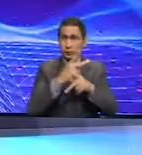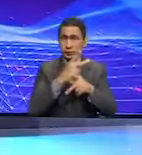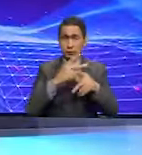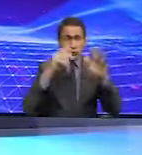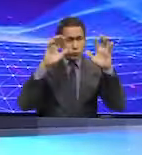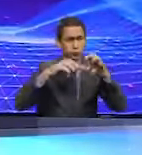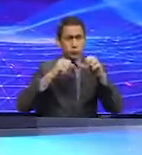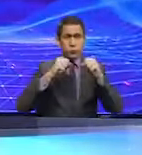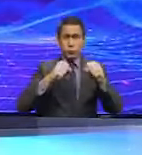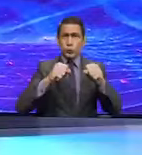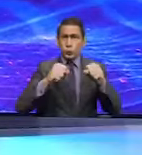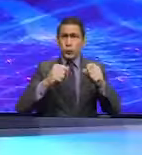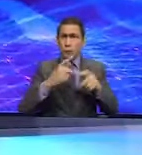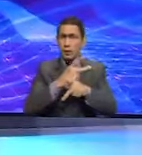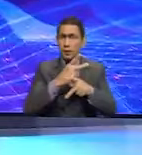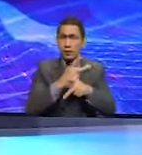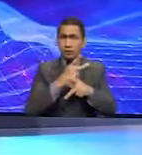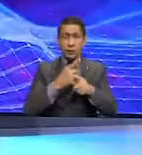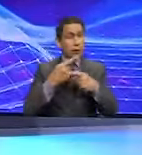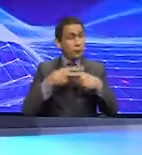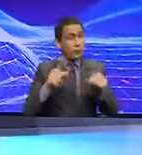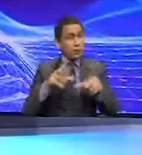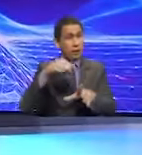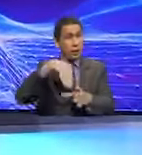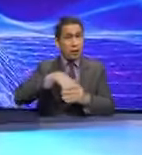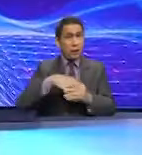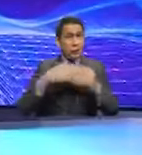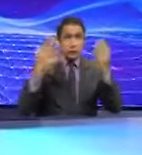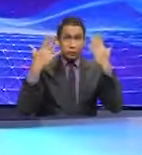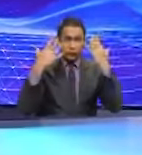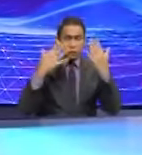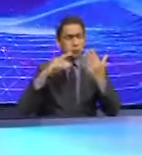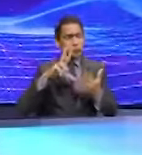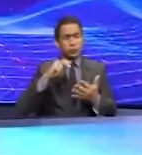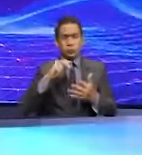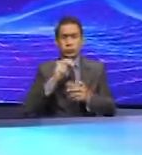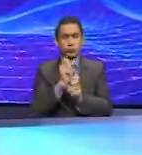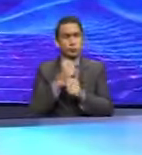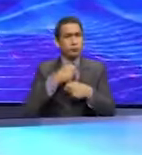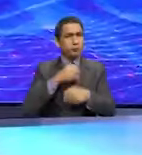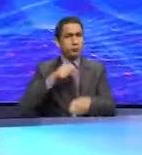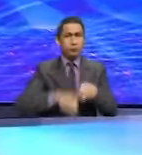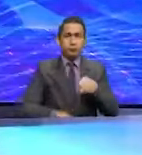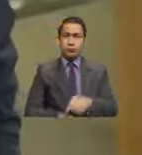lluvias, mientras que en el área urbana de Guayaquil no hay mayores afectaciones.